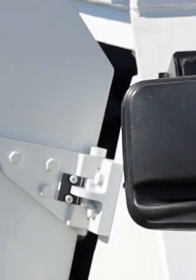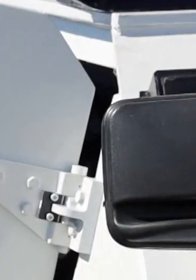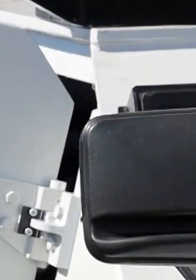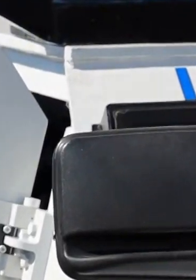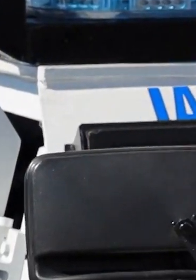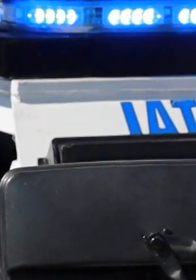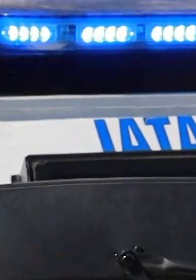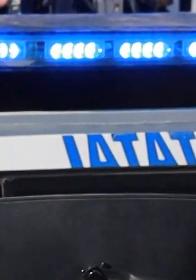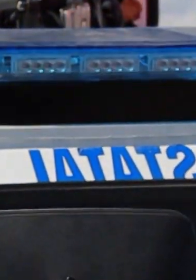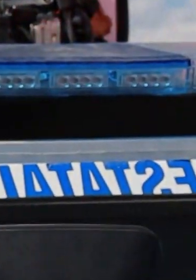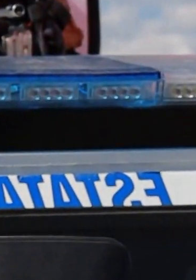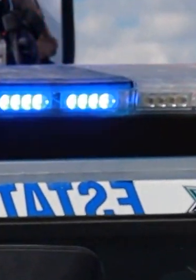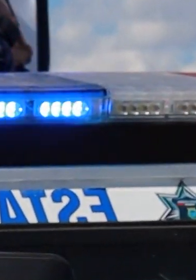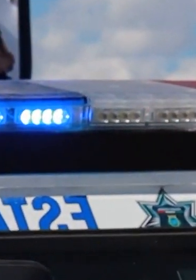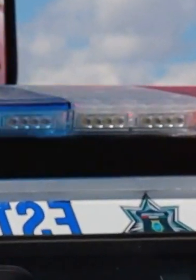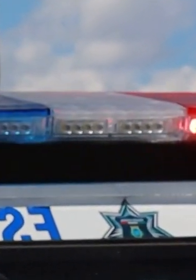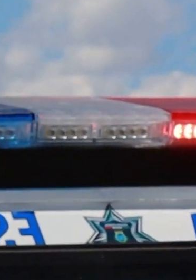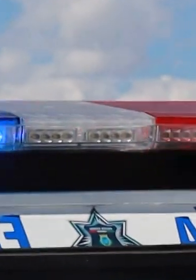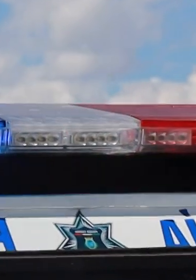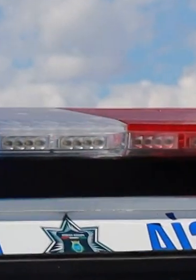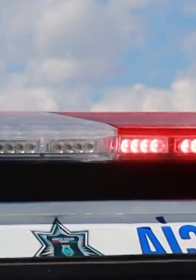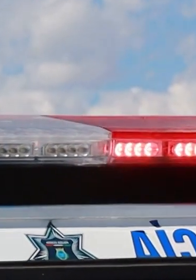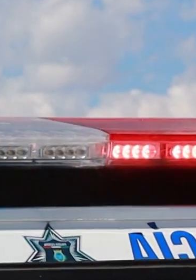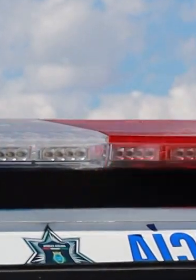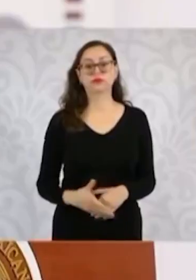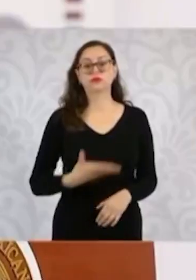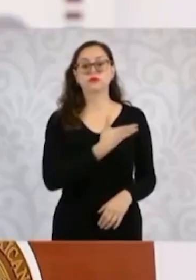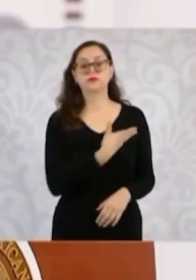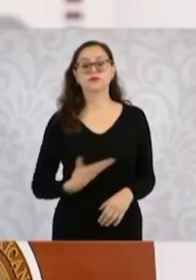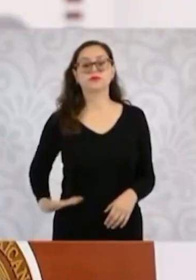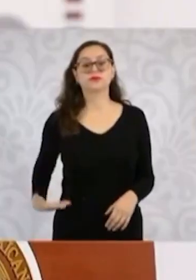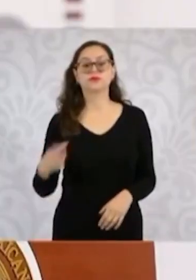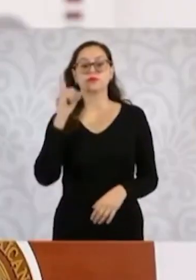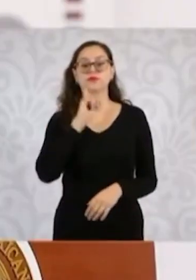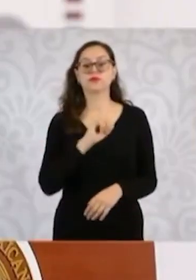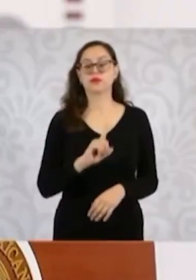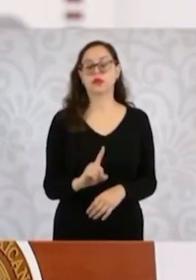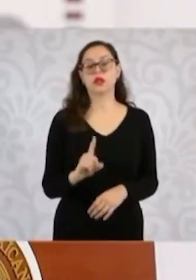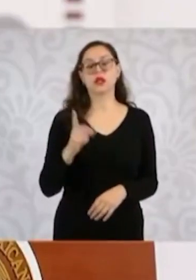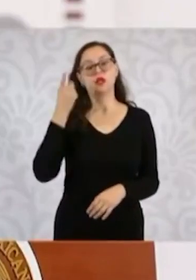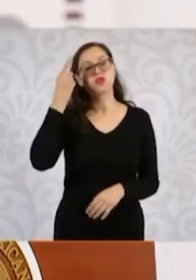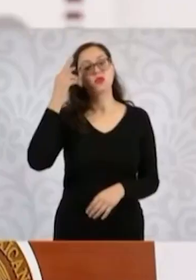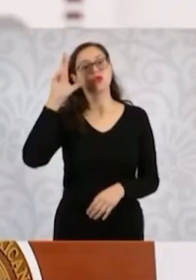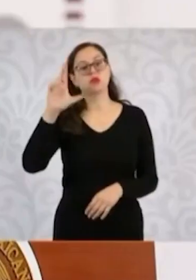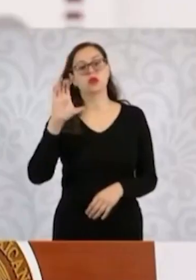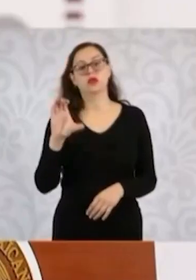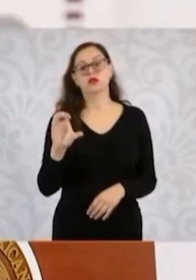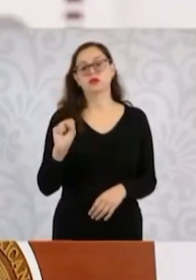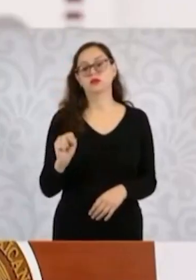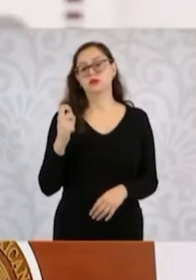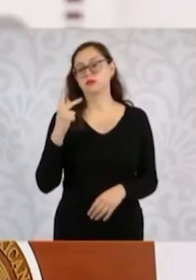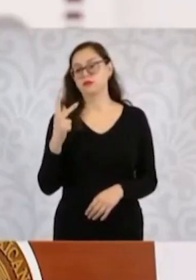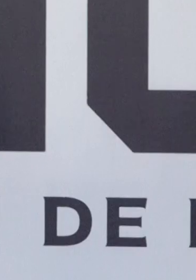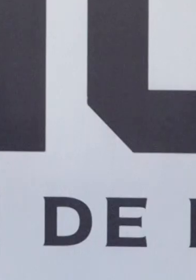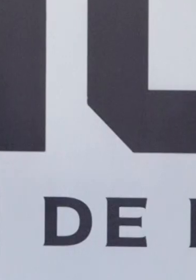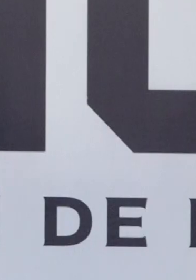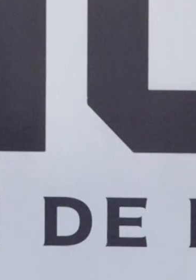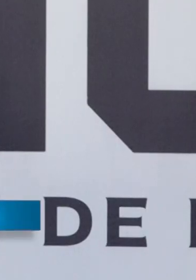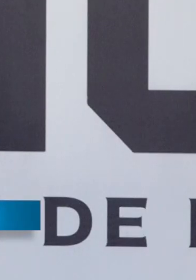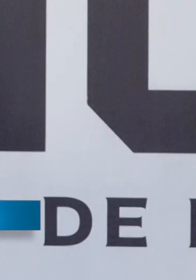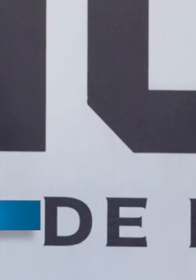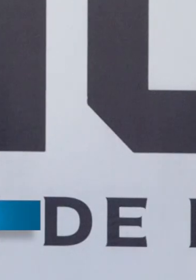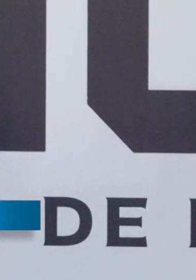y objetivos son encabezados por la presidenta de México, Claudia Sheinbaum Pardo.